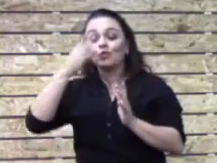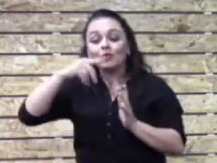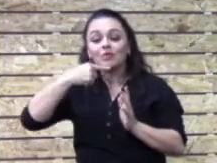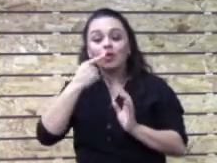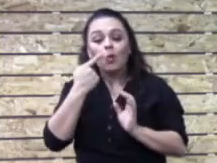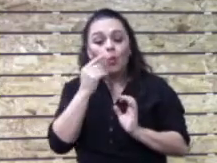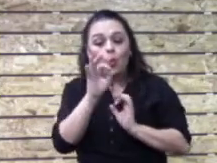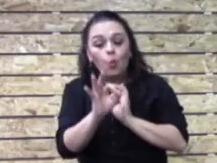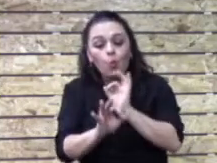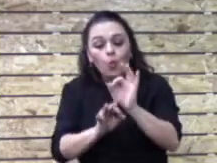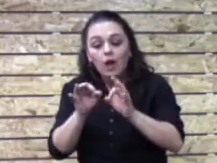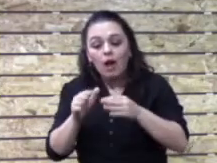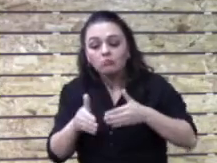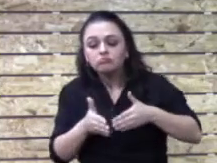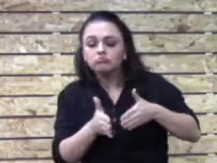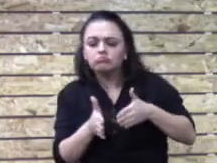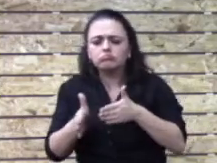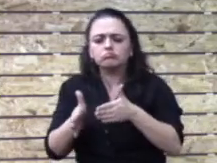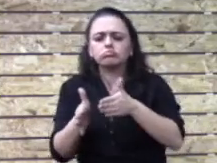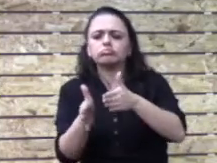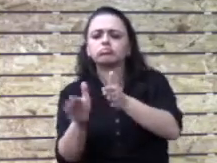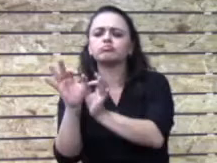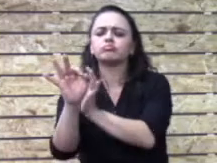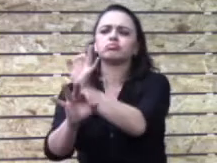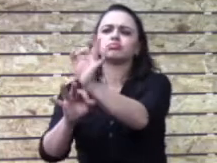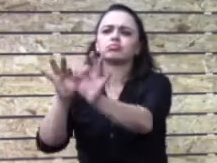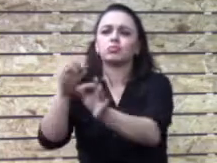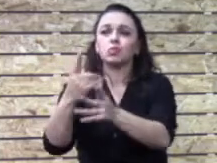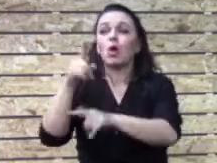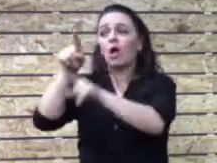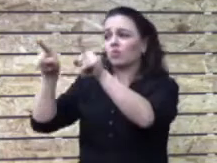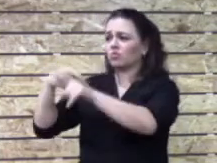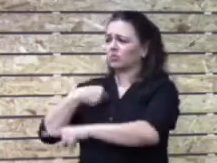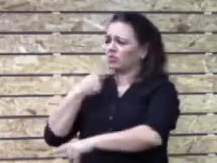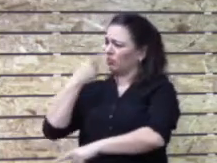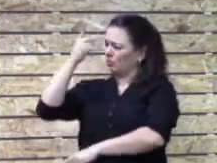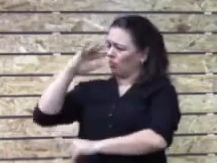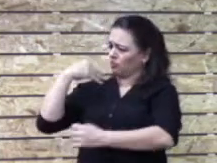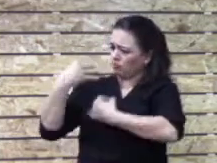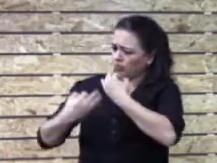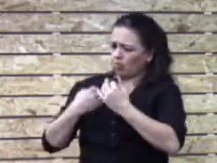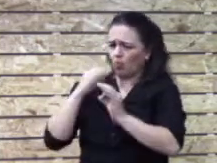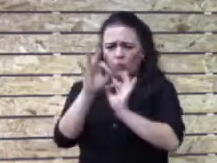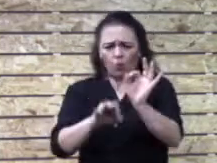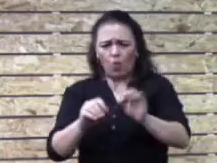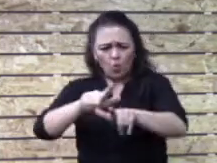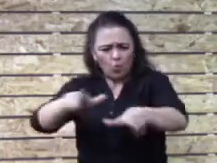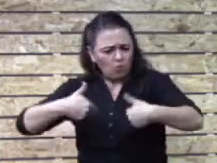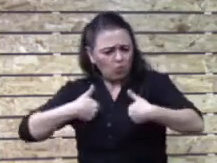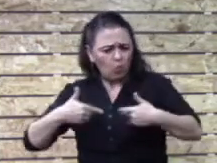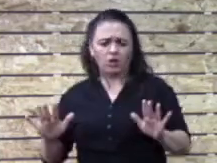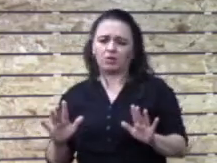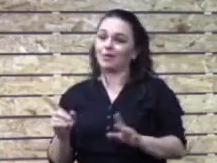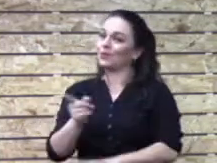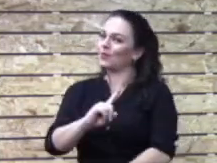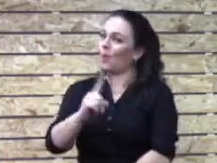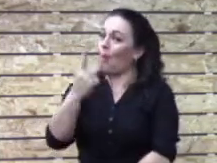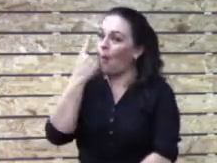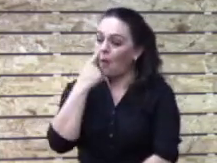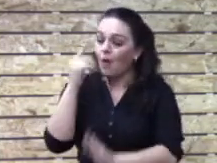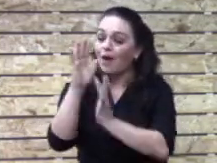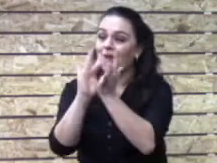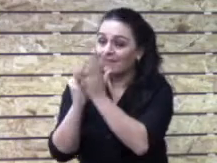es sencillamente un asunto porque si Dios va a proteger, protege en todos los lugares. Pero no es así. Podemos ver en la palabra del Señor